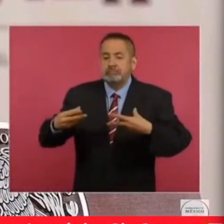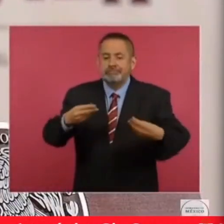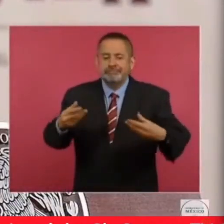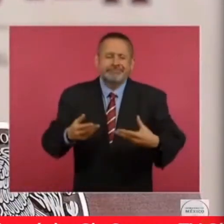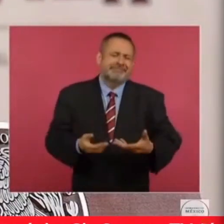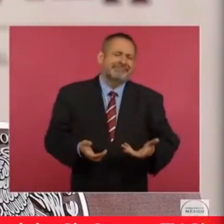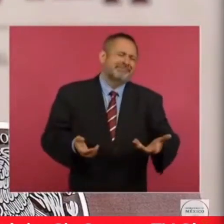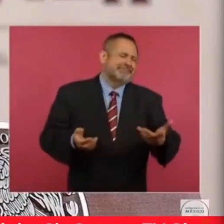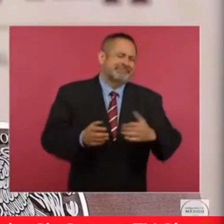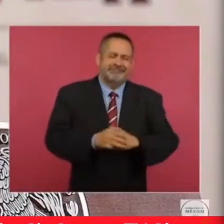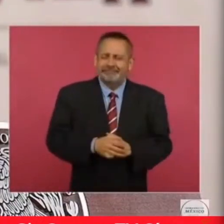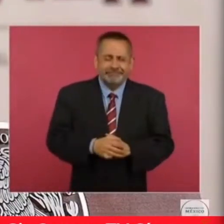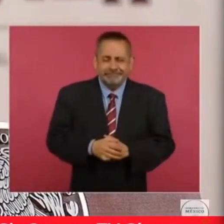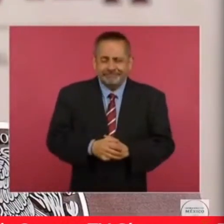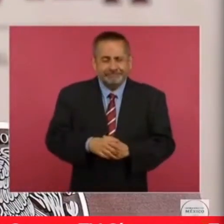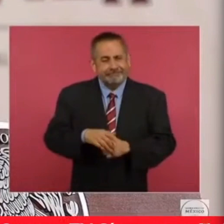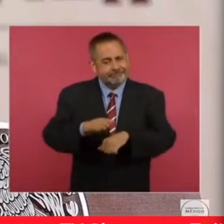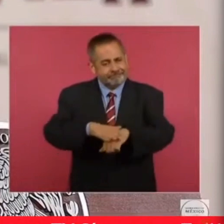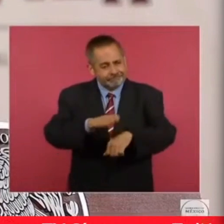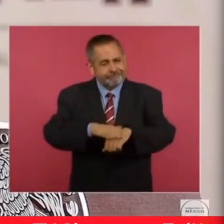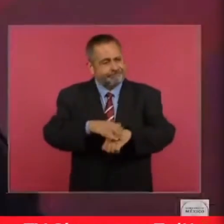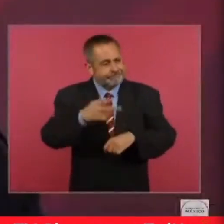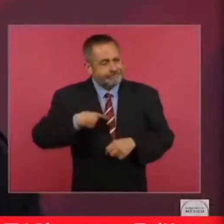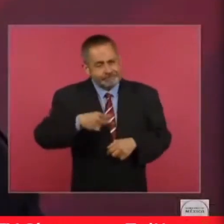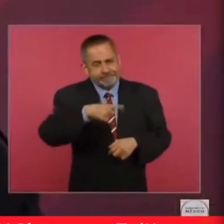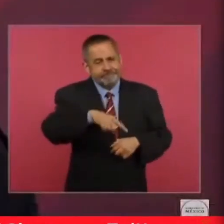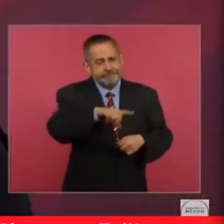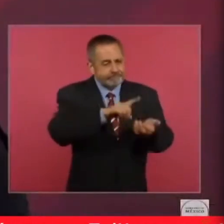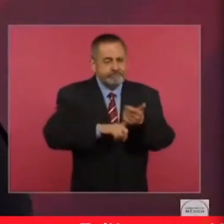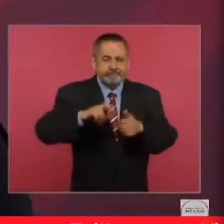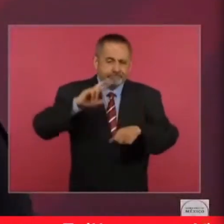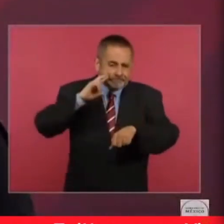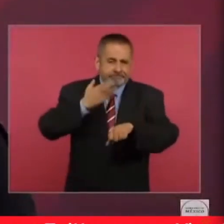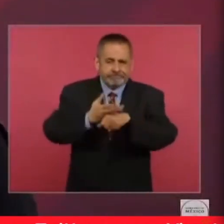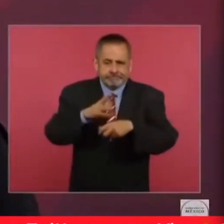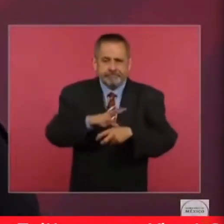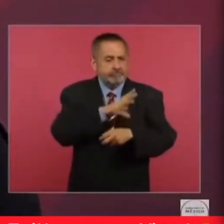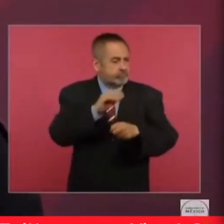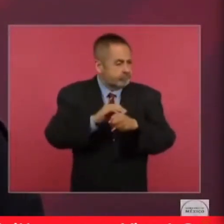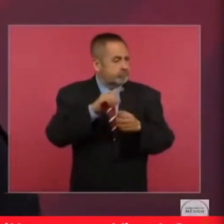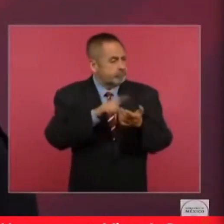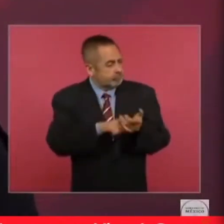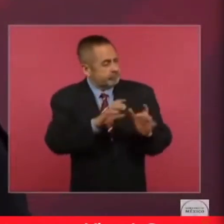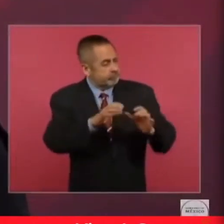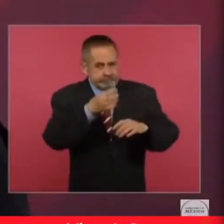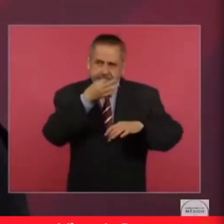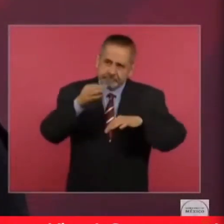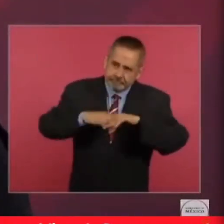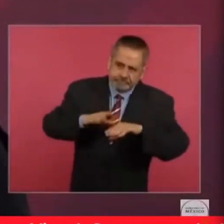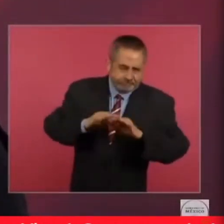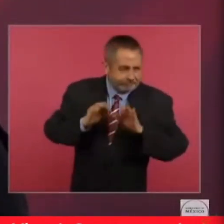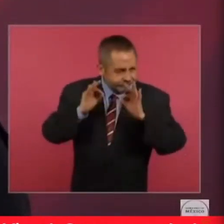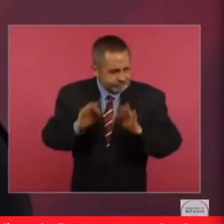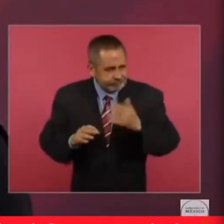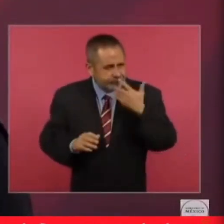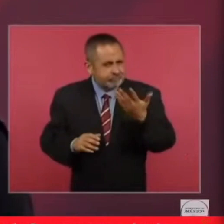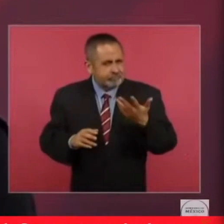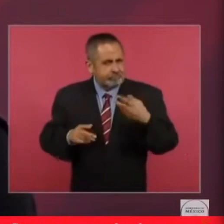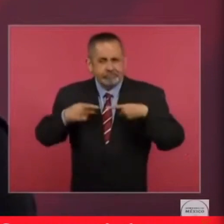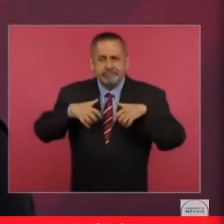un llamado a los periodistas a ser responsables con sus audiencias y a todo el pueblo de